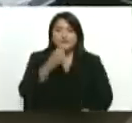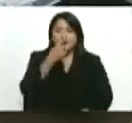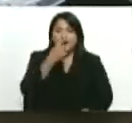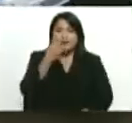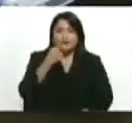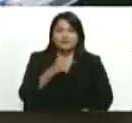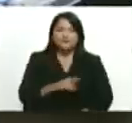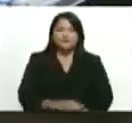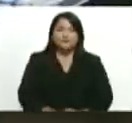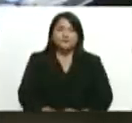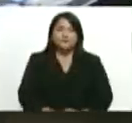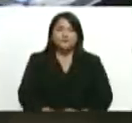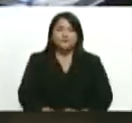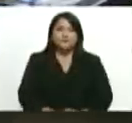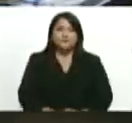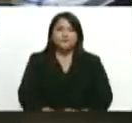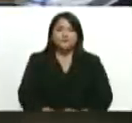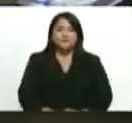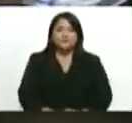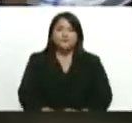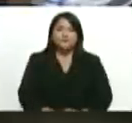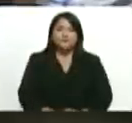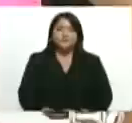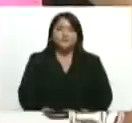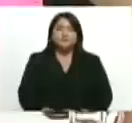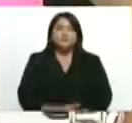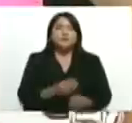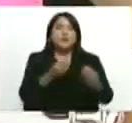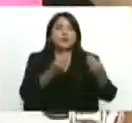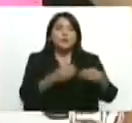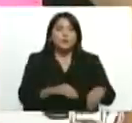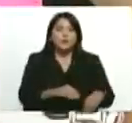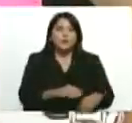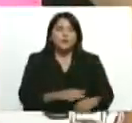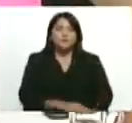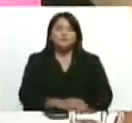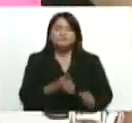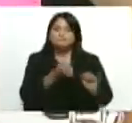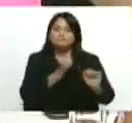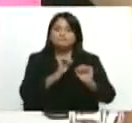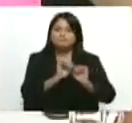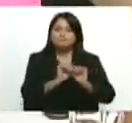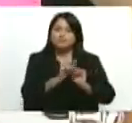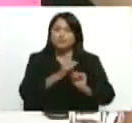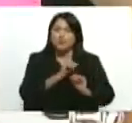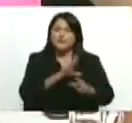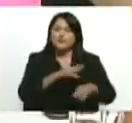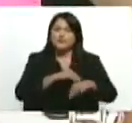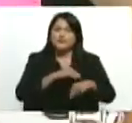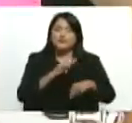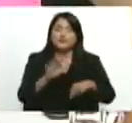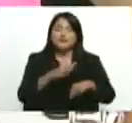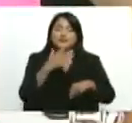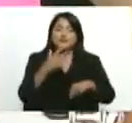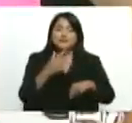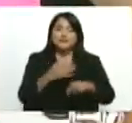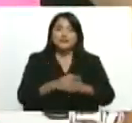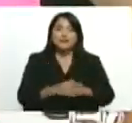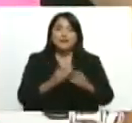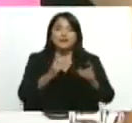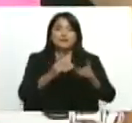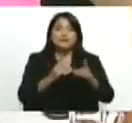de ayer. Acuerdo en repudio a la quinta resolución número